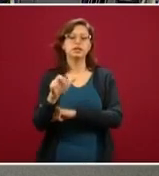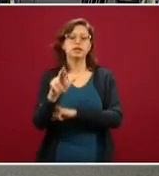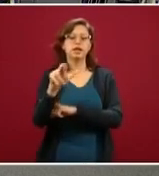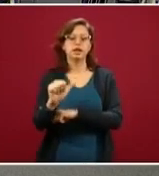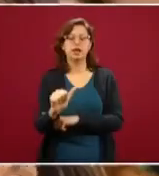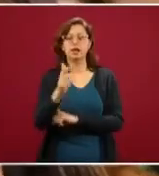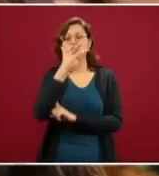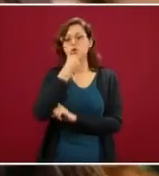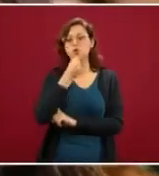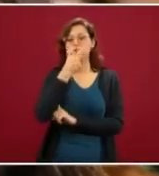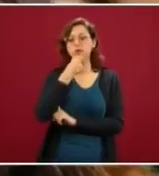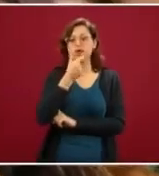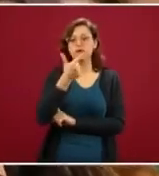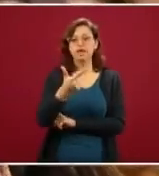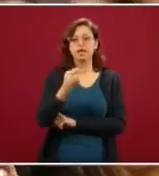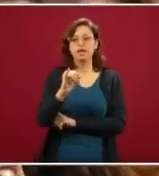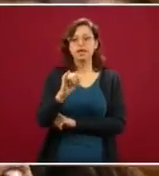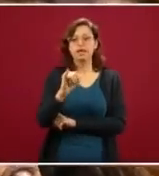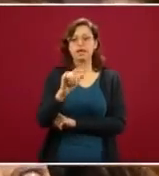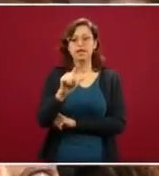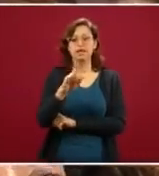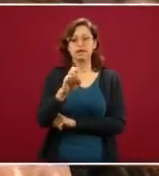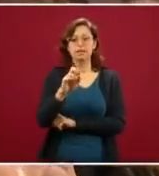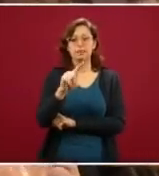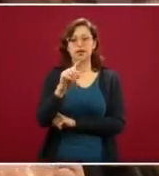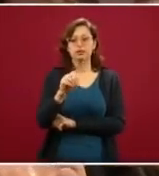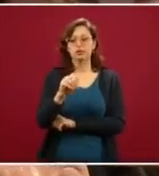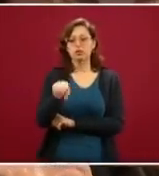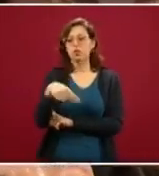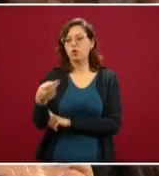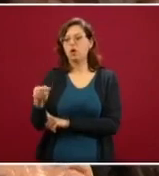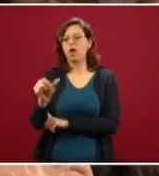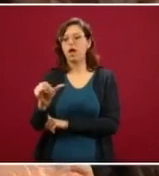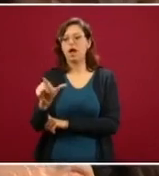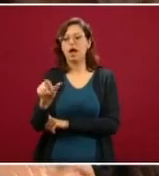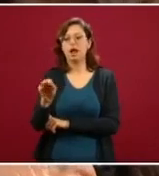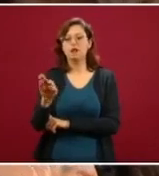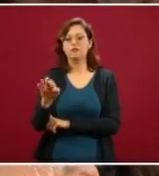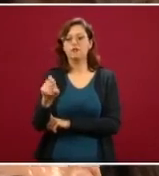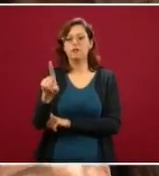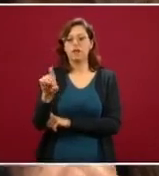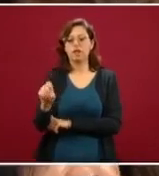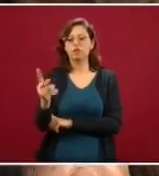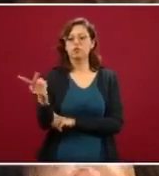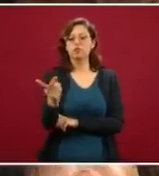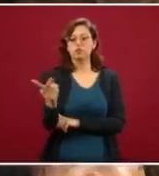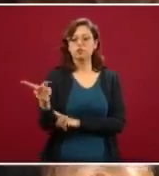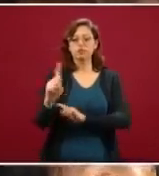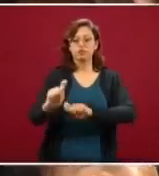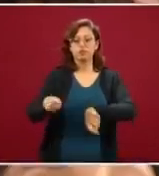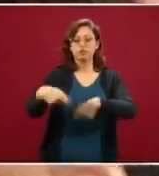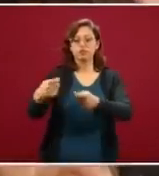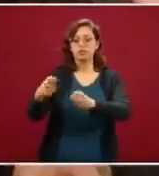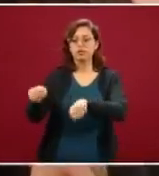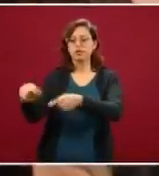Gilberto y Alfredo Higuera. Uno de ellos, bueno, estos personajes se ligan muy cercanos a Genaro García